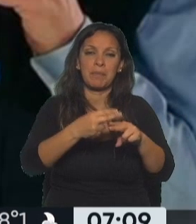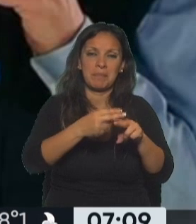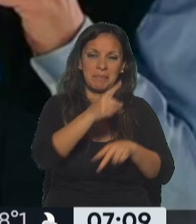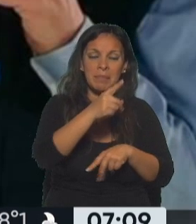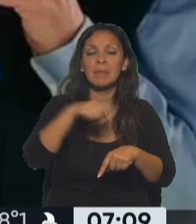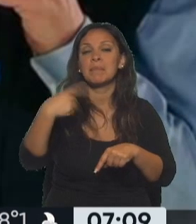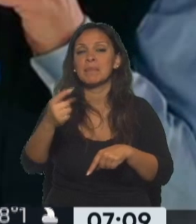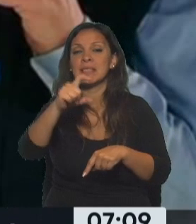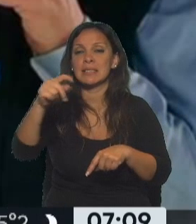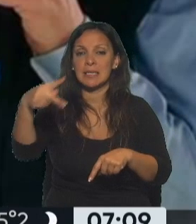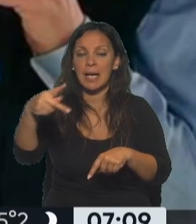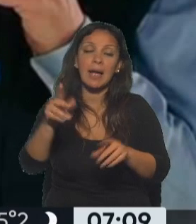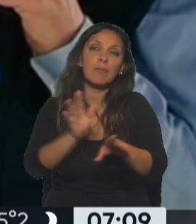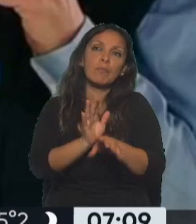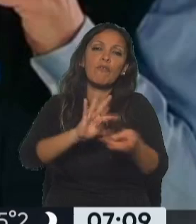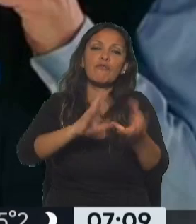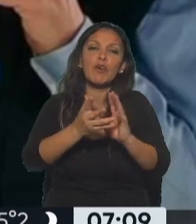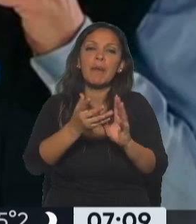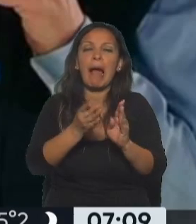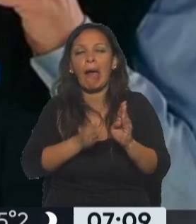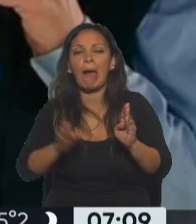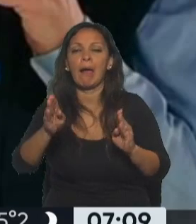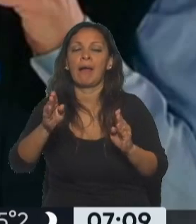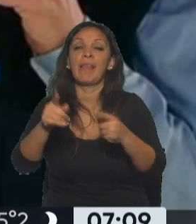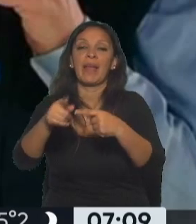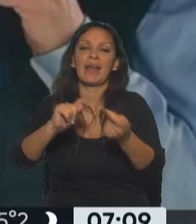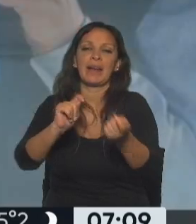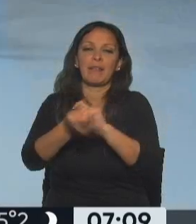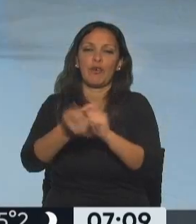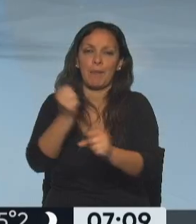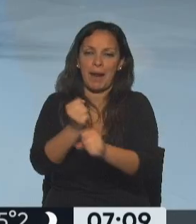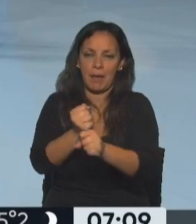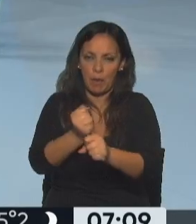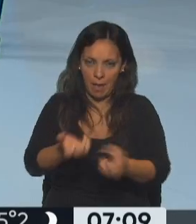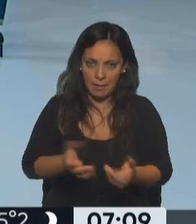de alternativa a la reforma laboral que están proponiendo otros candidatos, ¿no es cierto?